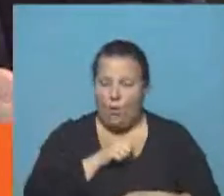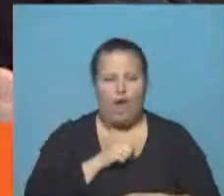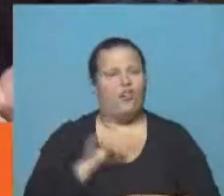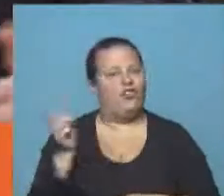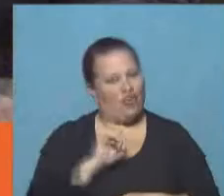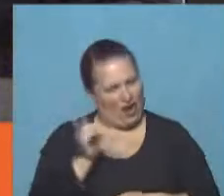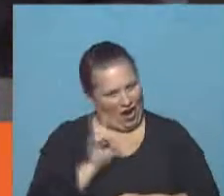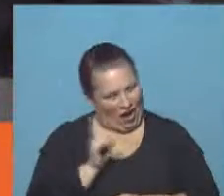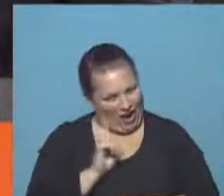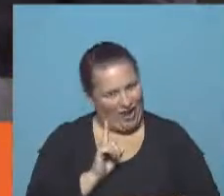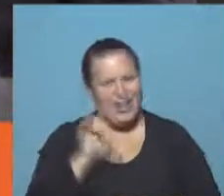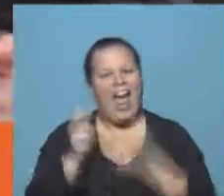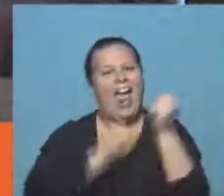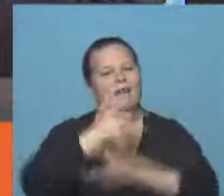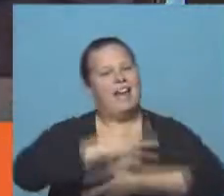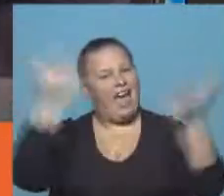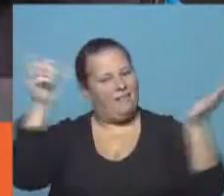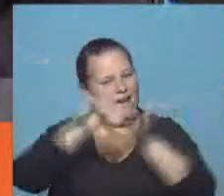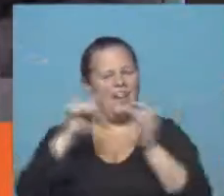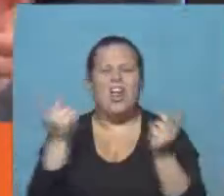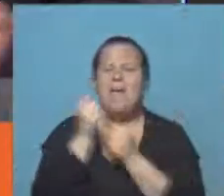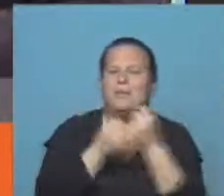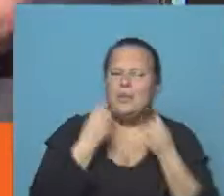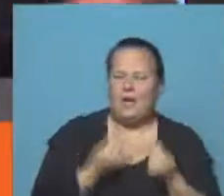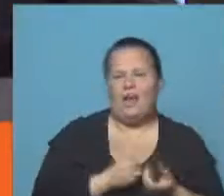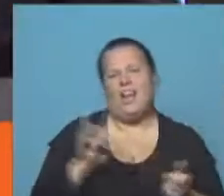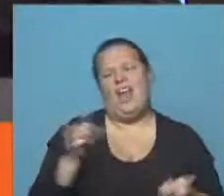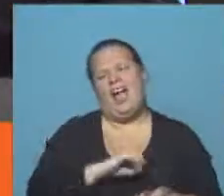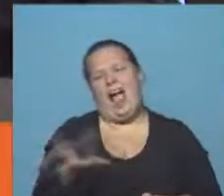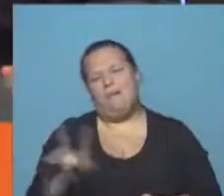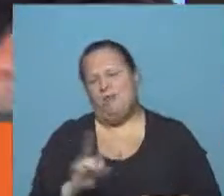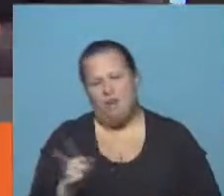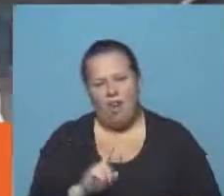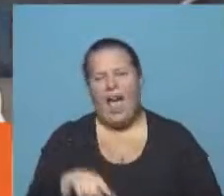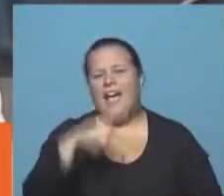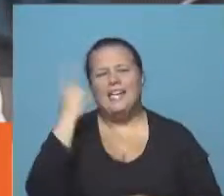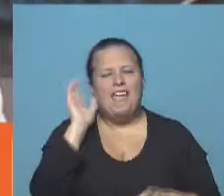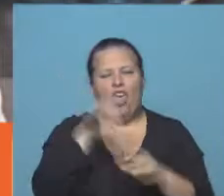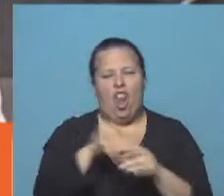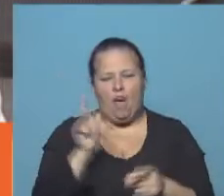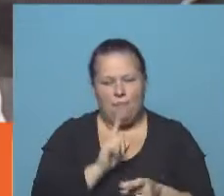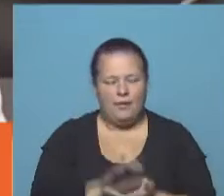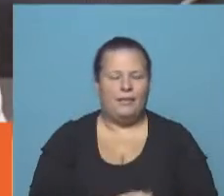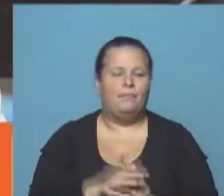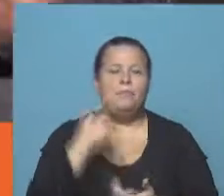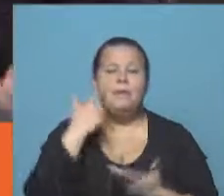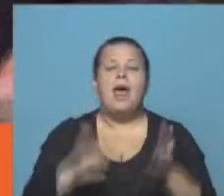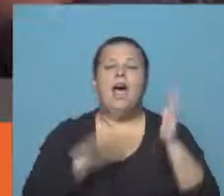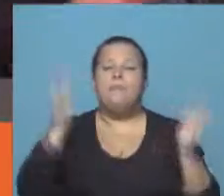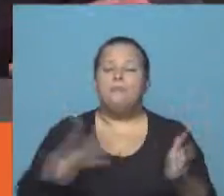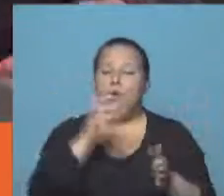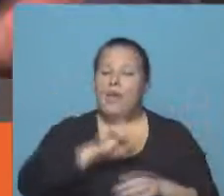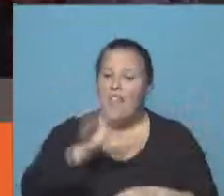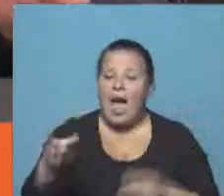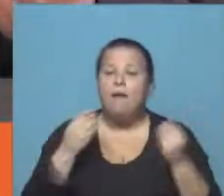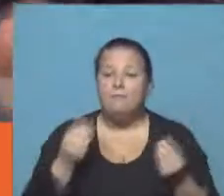el- un el- chacarero no, una Por gran favor. empresa multinacional ¿Pero que qué gran exporta. empresa Un multinacional? chacarero Si uno no. ve la estructura Si el productiva... Estado no se mete en pero la si uno cadena ve de la estructura producción, productiva del eso no campo,